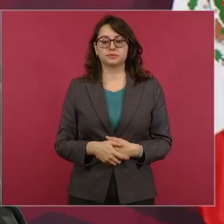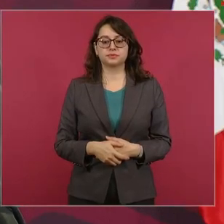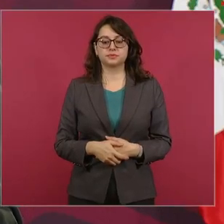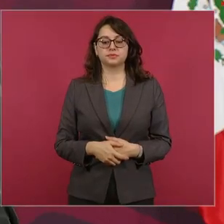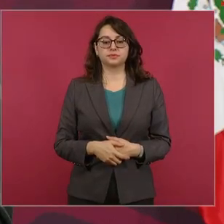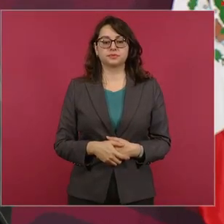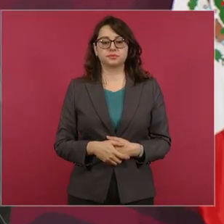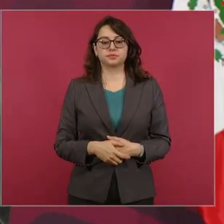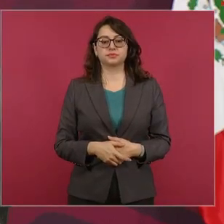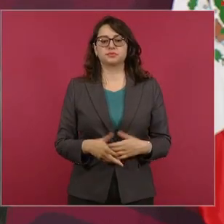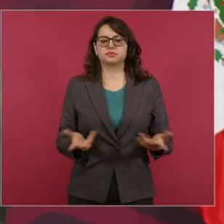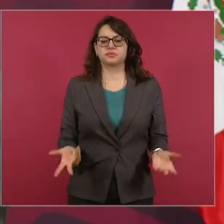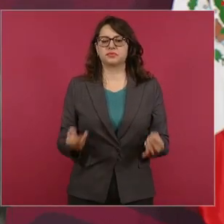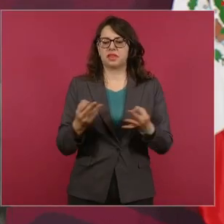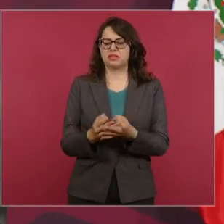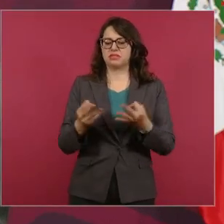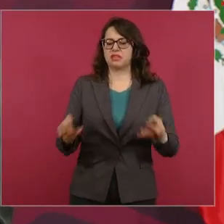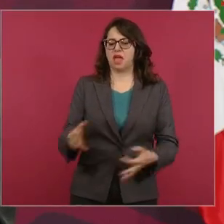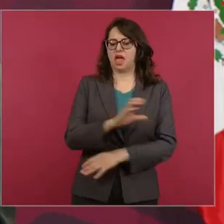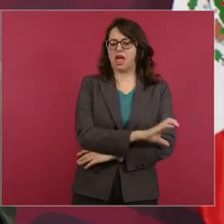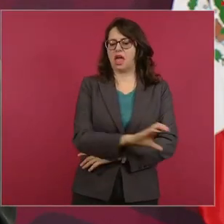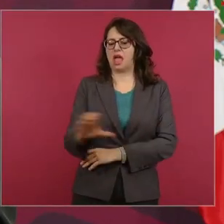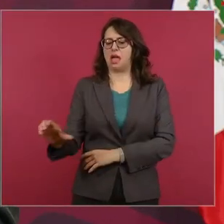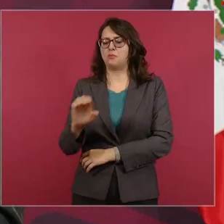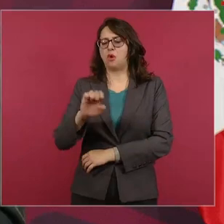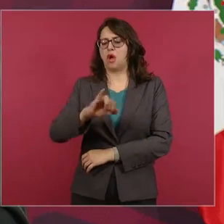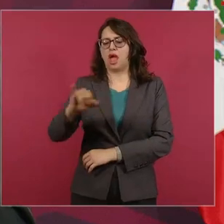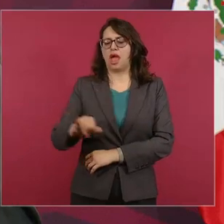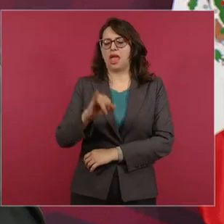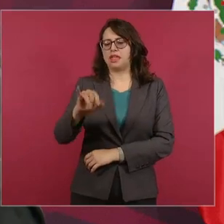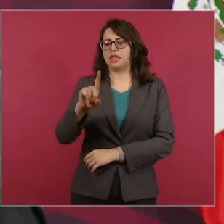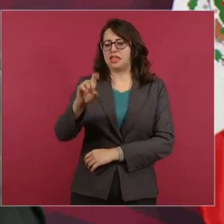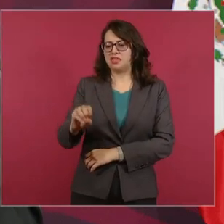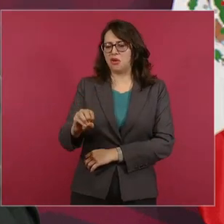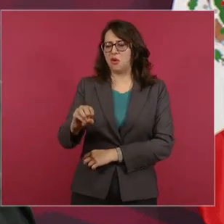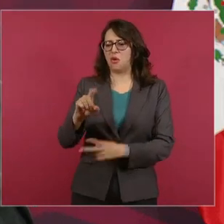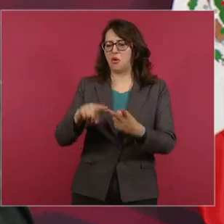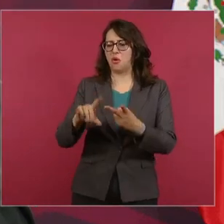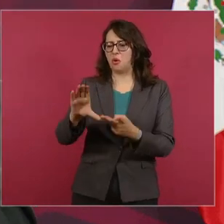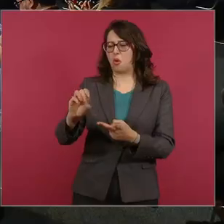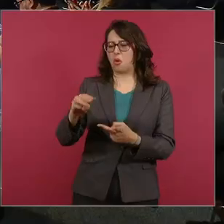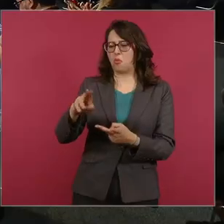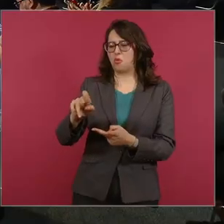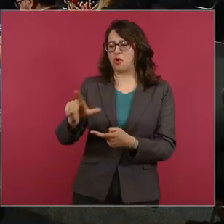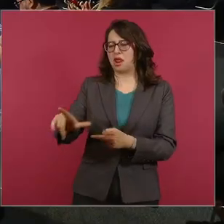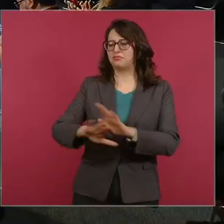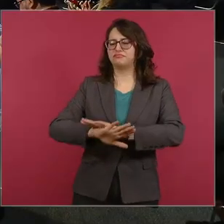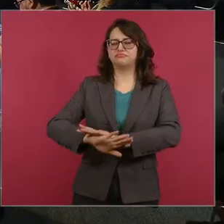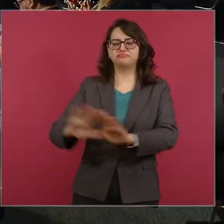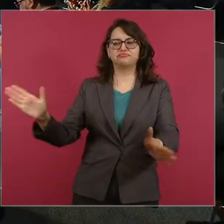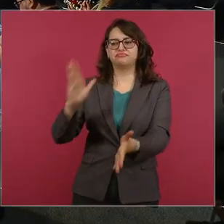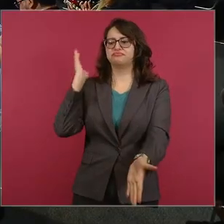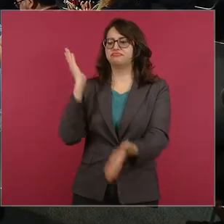las tierras ejidales y comunales todo será propiedad privada